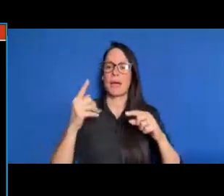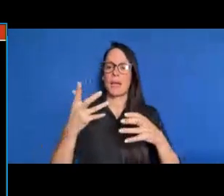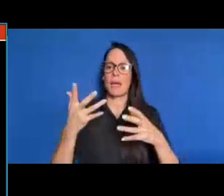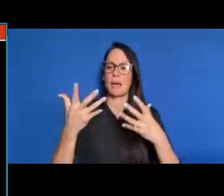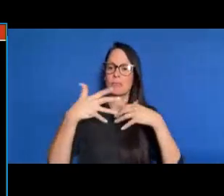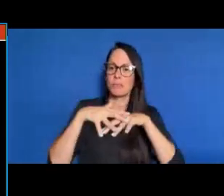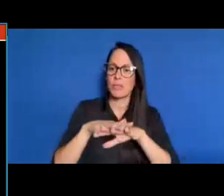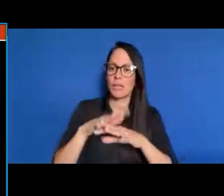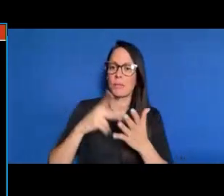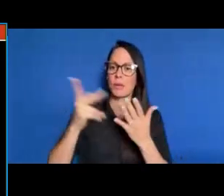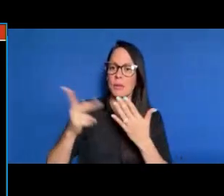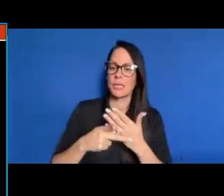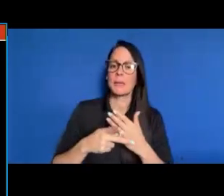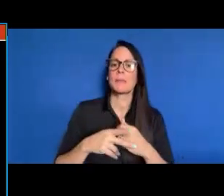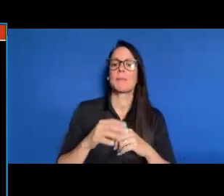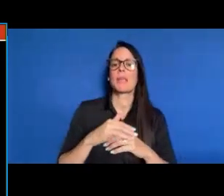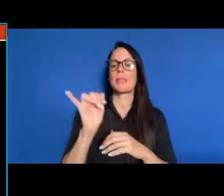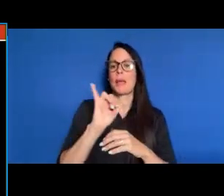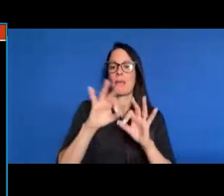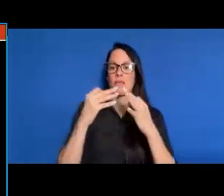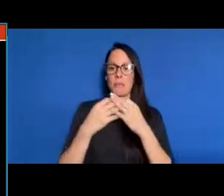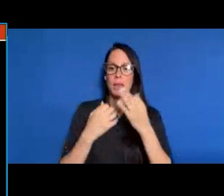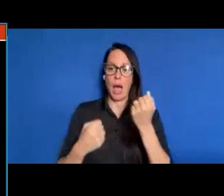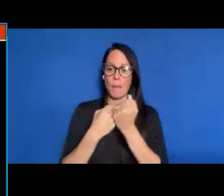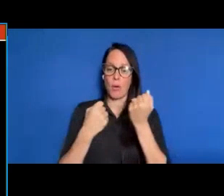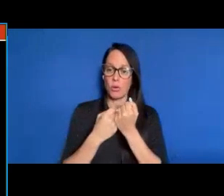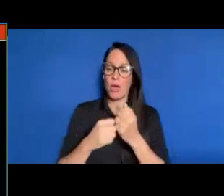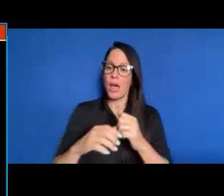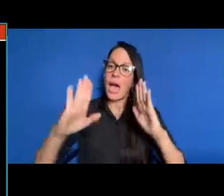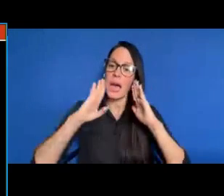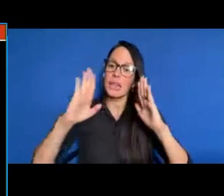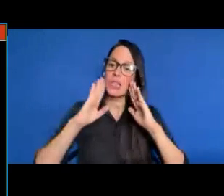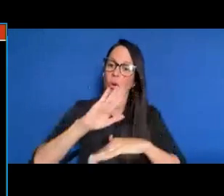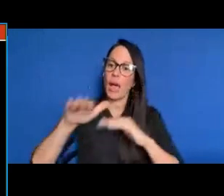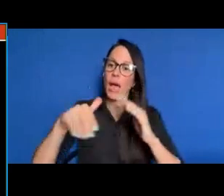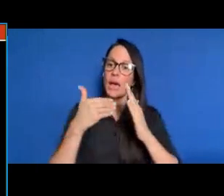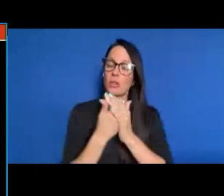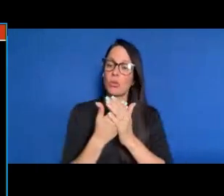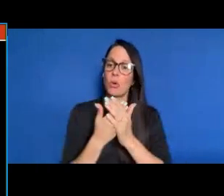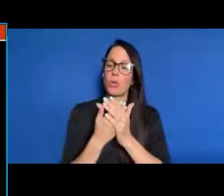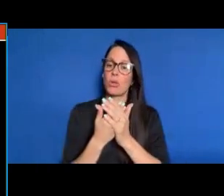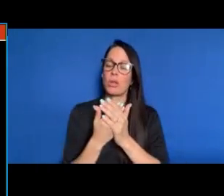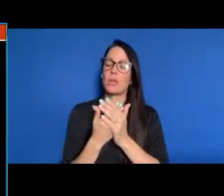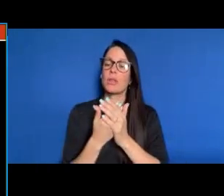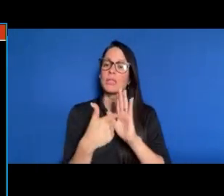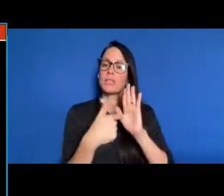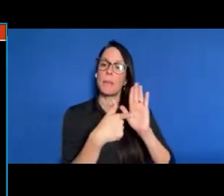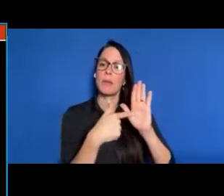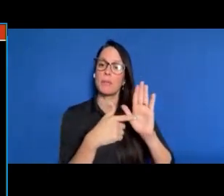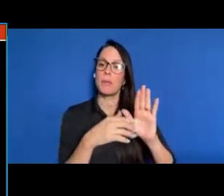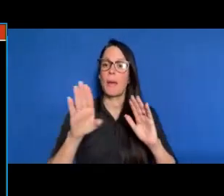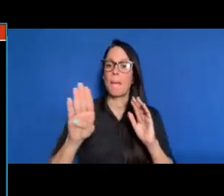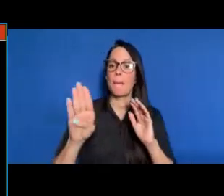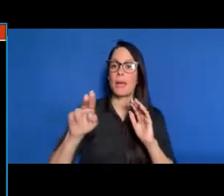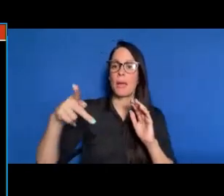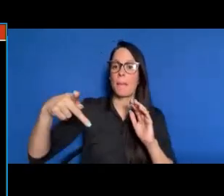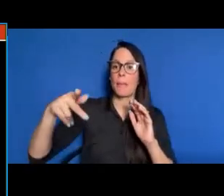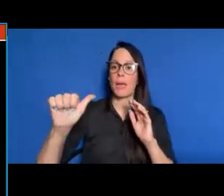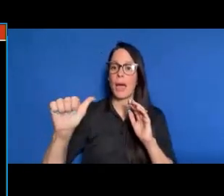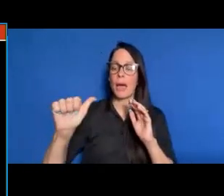familiares y redes de apoyo, atención a todas las estrategias que se presentaron en el PTPA, 2023-24